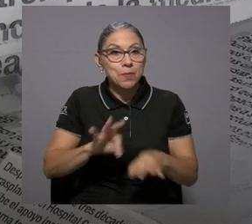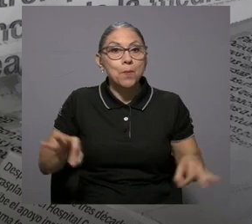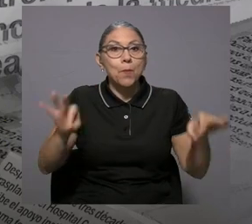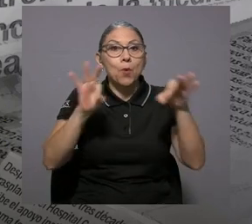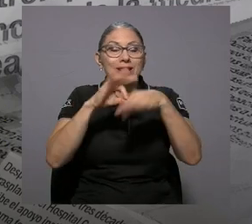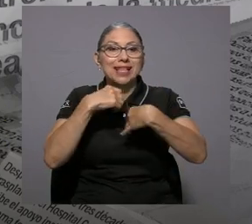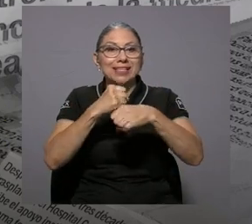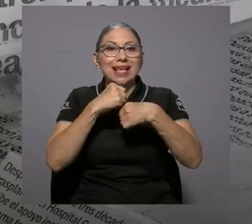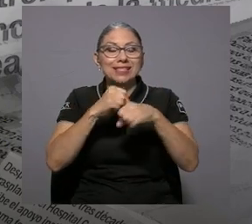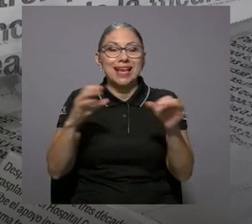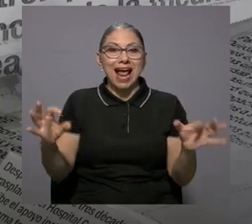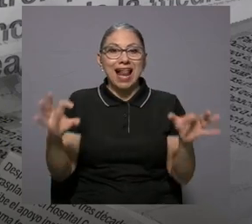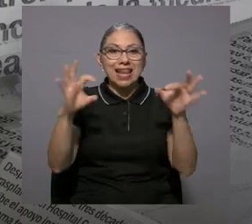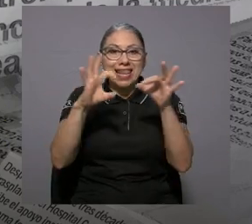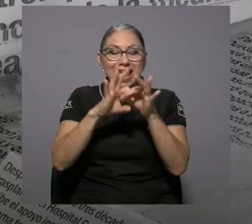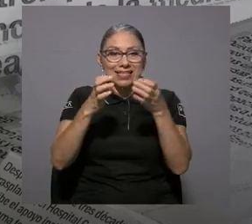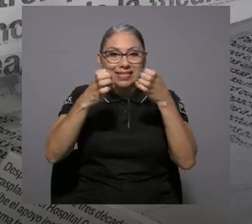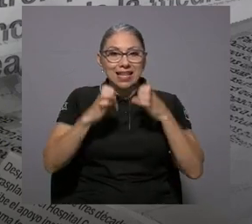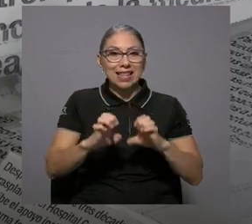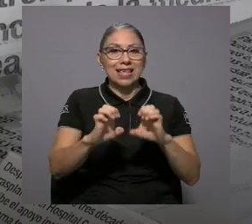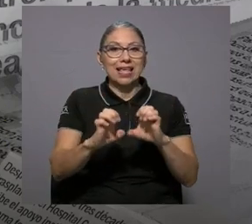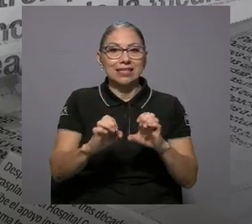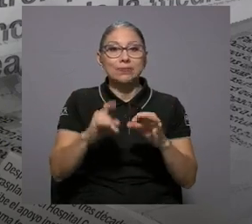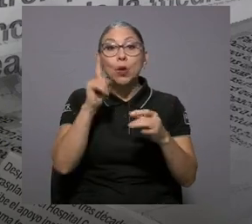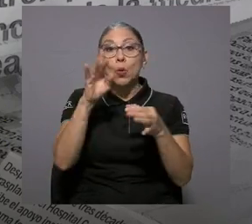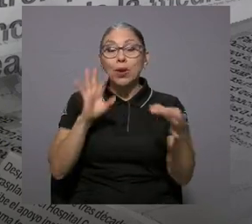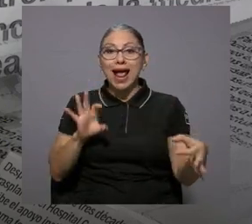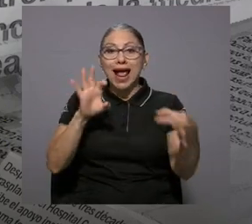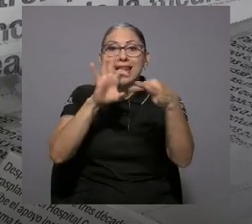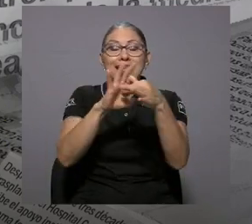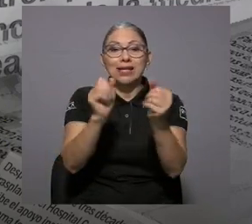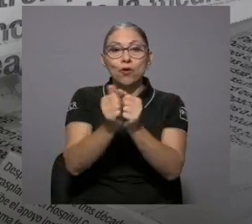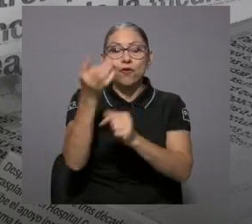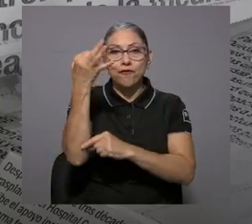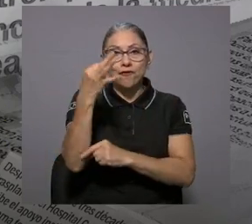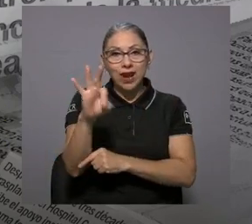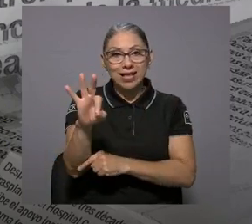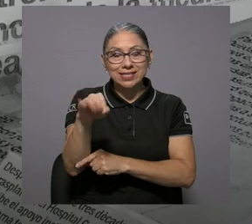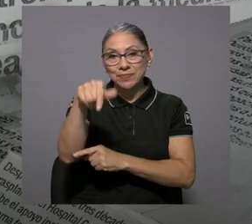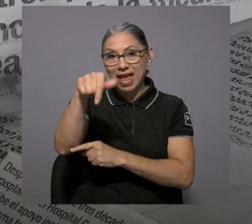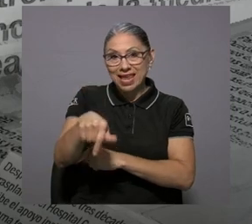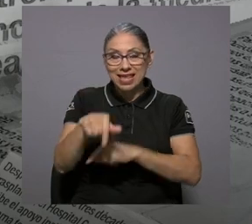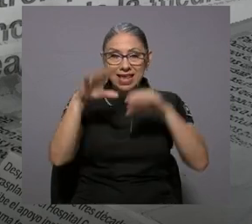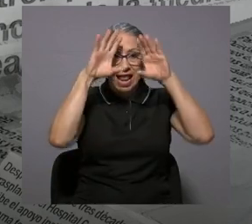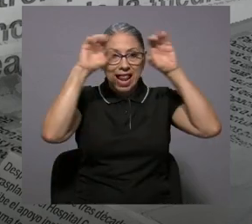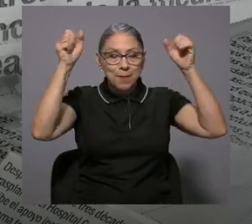alianzas estratégicas como es con el gobierno de Francia. Hoy nos acompaña